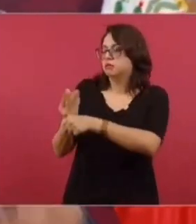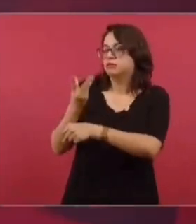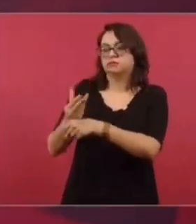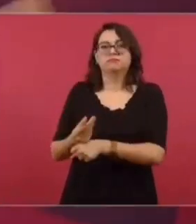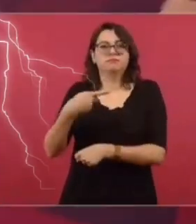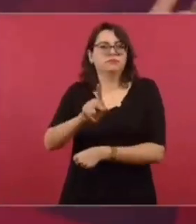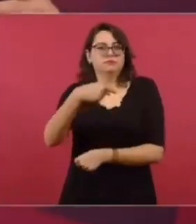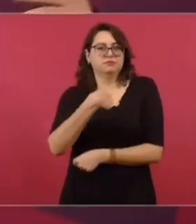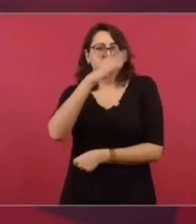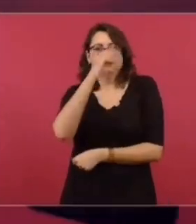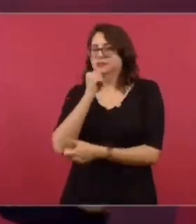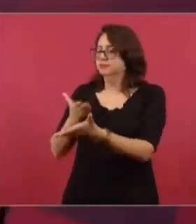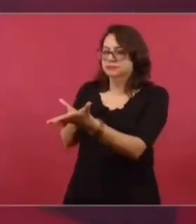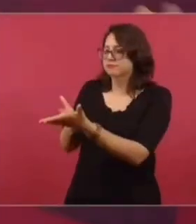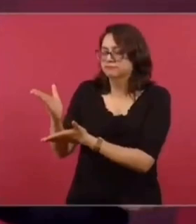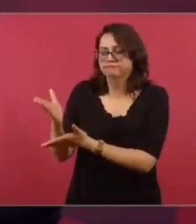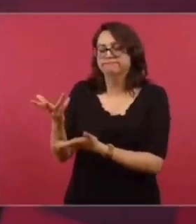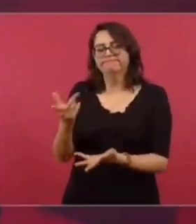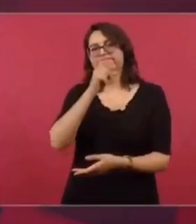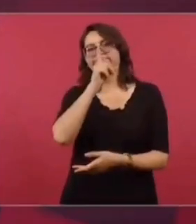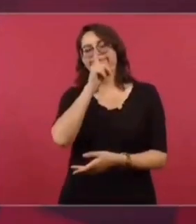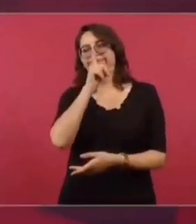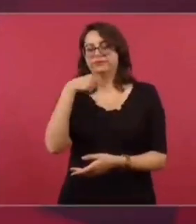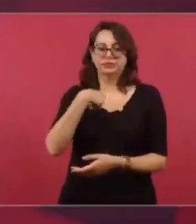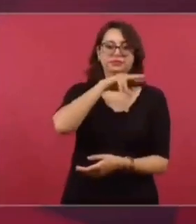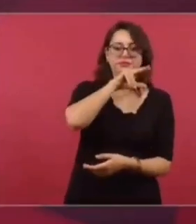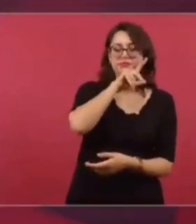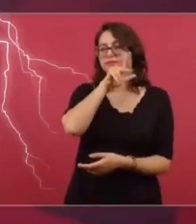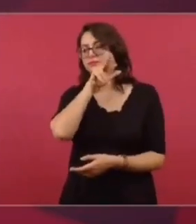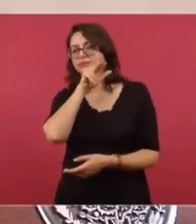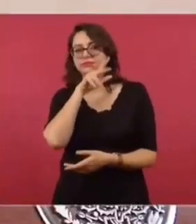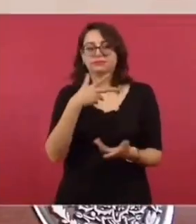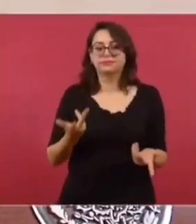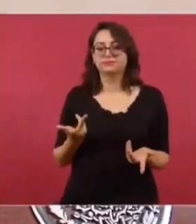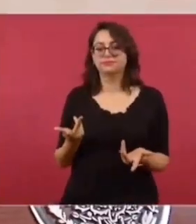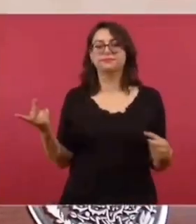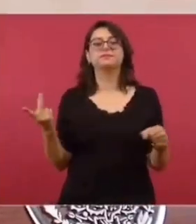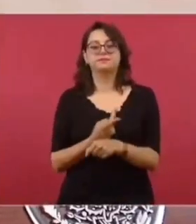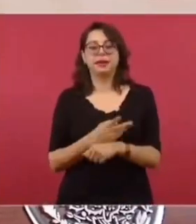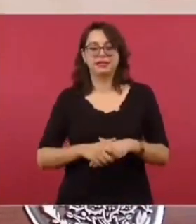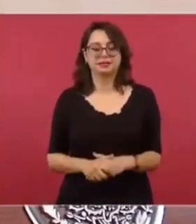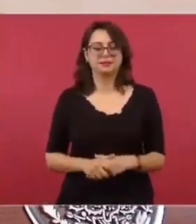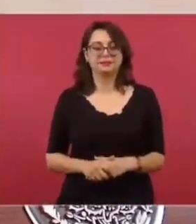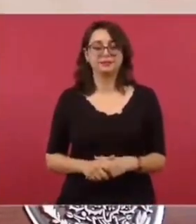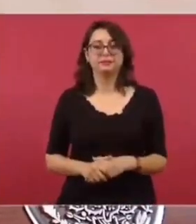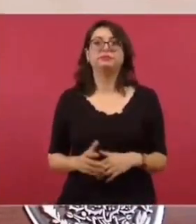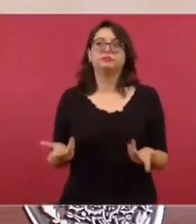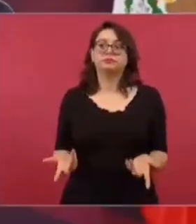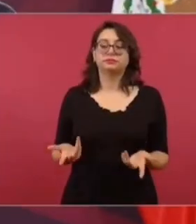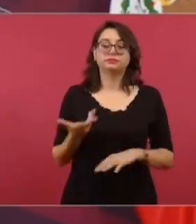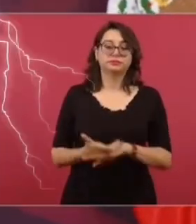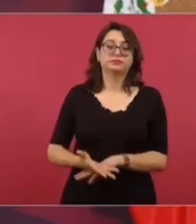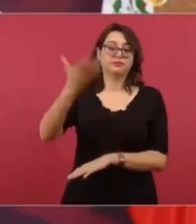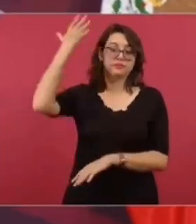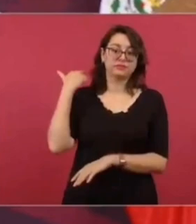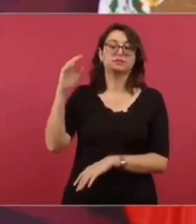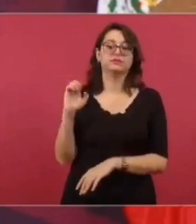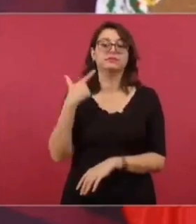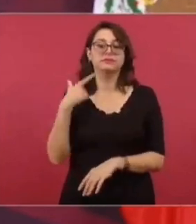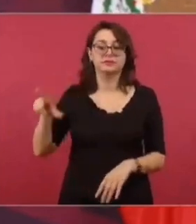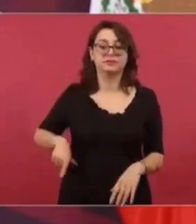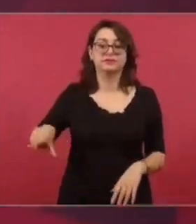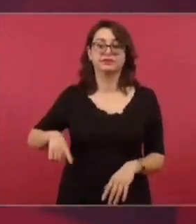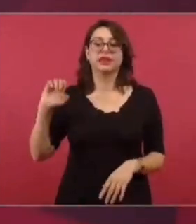Porque, para no extendernos tanto, ya lo he dicho, ese poder fue la moneda de cambio, o una de tantas monedas de